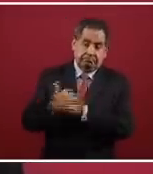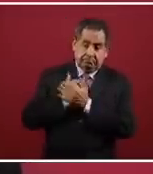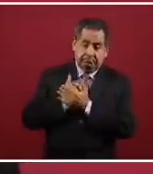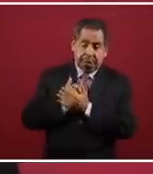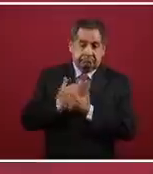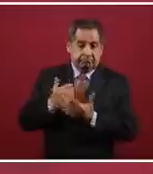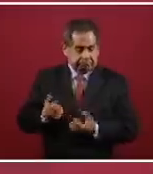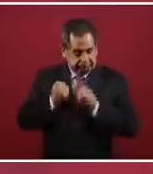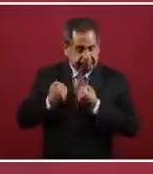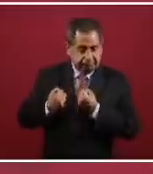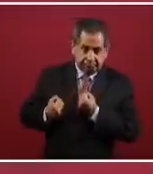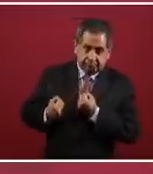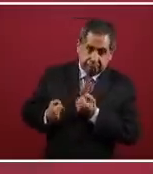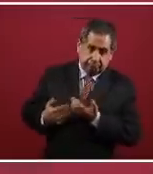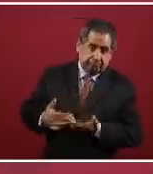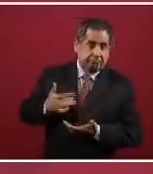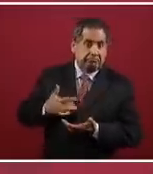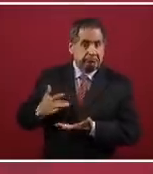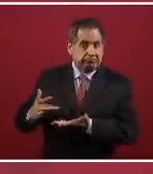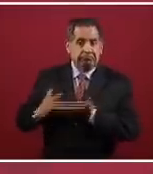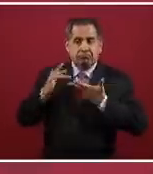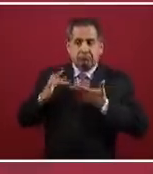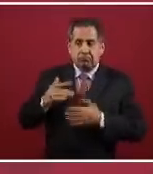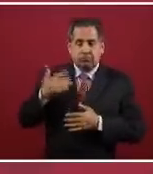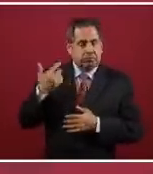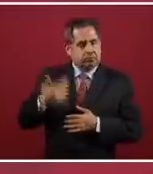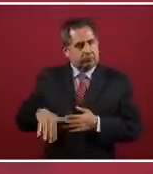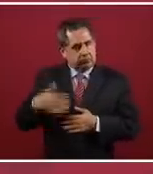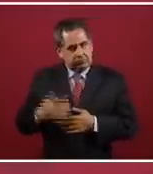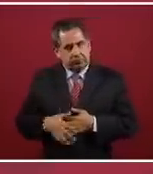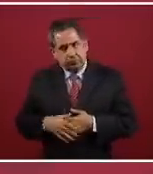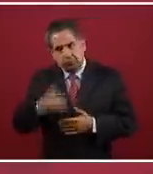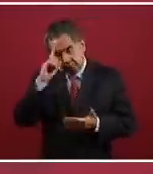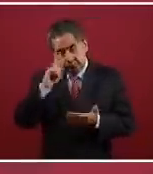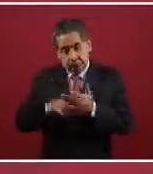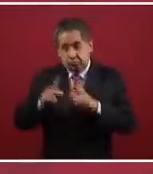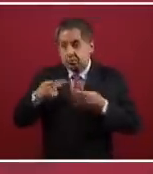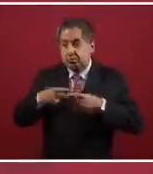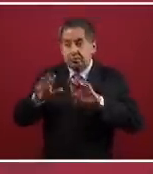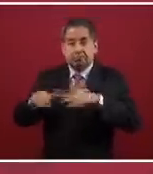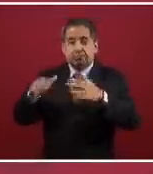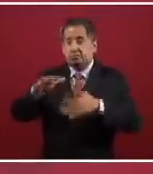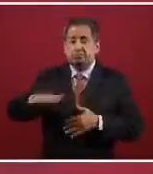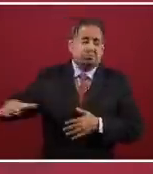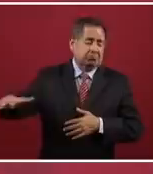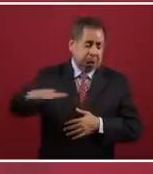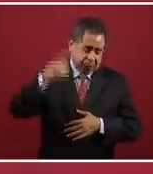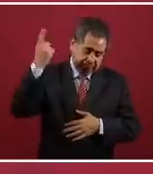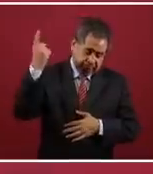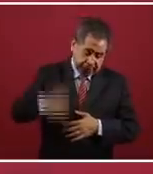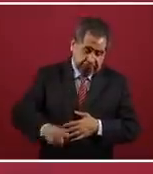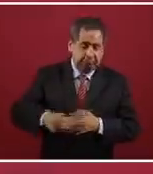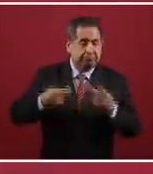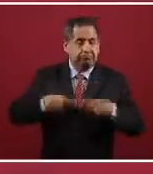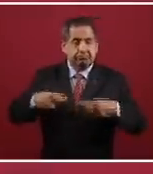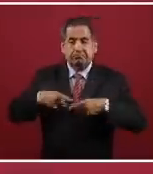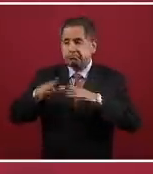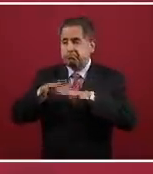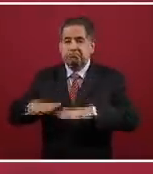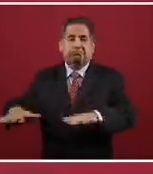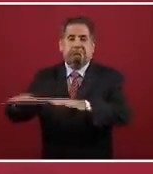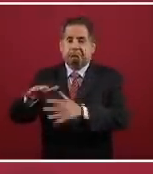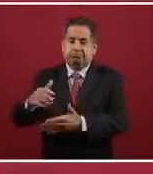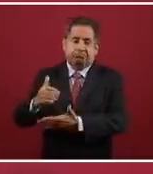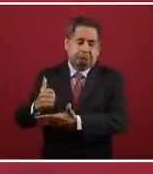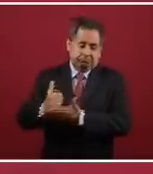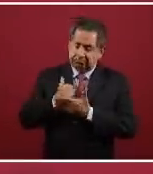sacó adelante. Por eso creo en el pueblo, siempre el pueblo me ha apoyado